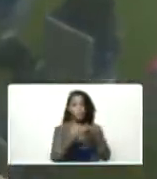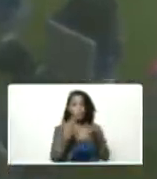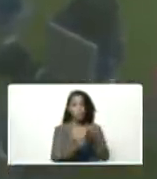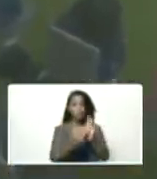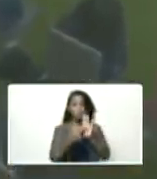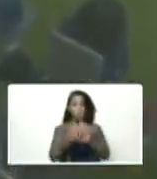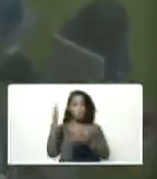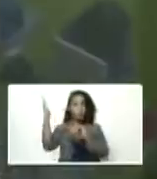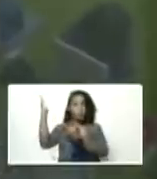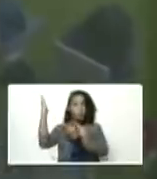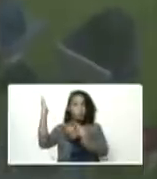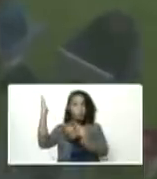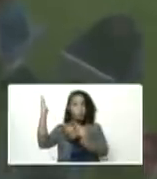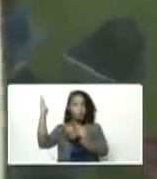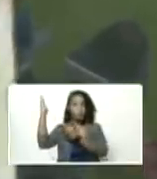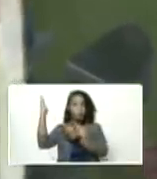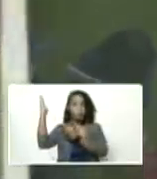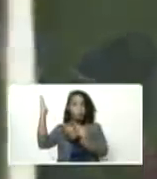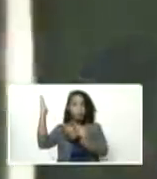Historia viva, aquí están.